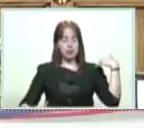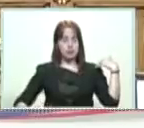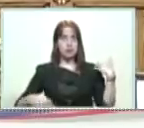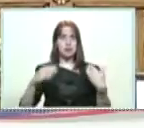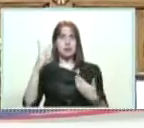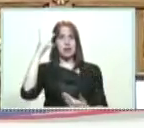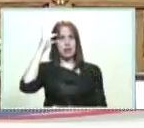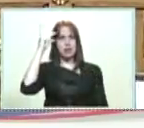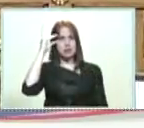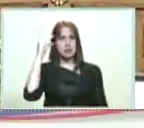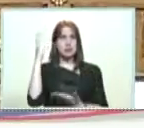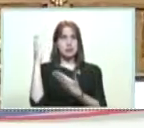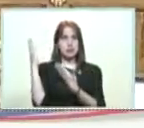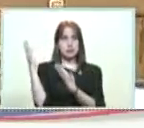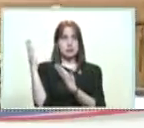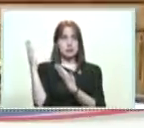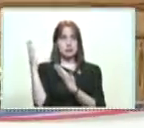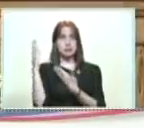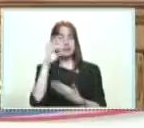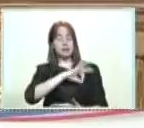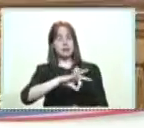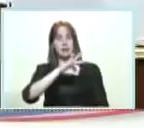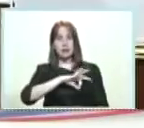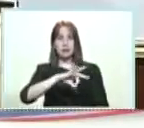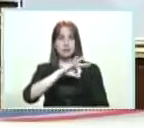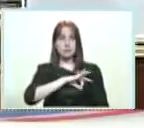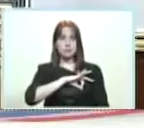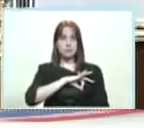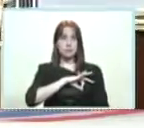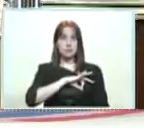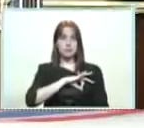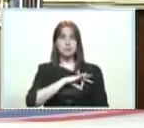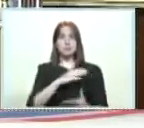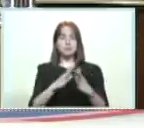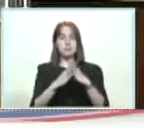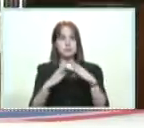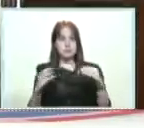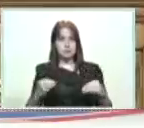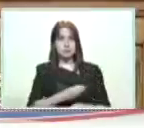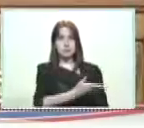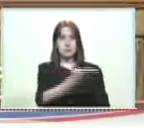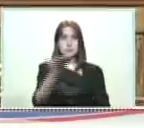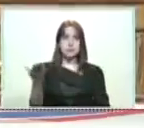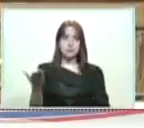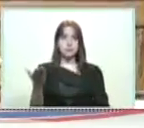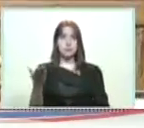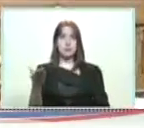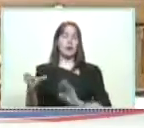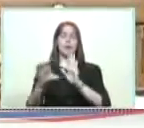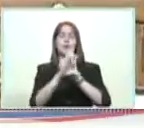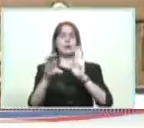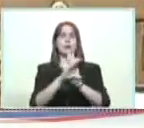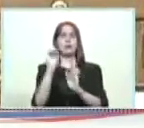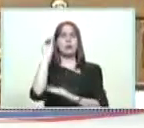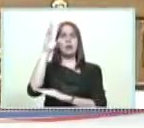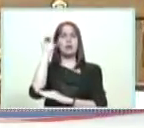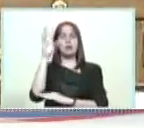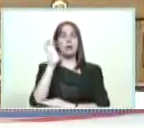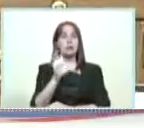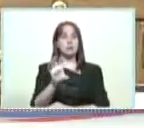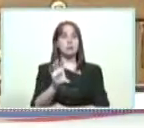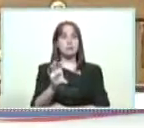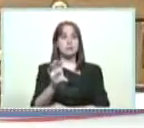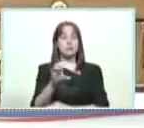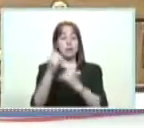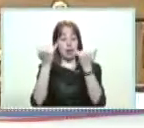Rodríguez, señores y señoras constituyentes de la patria,